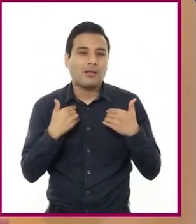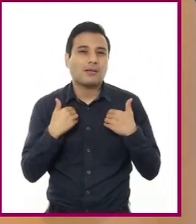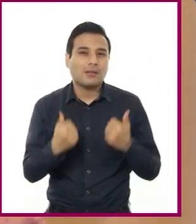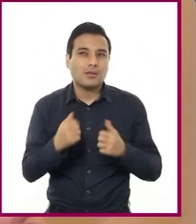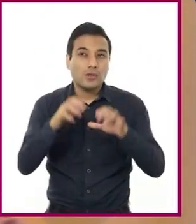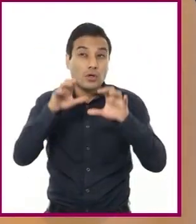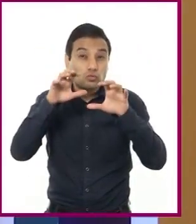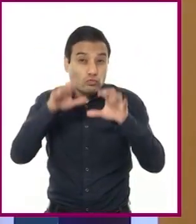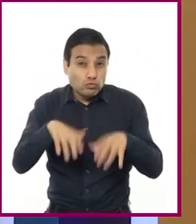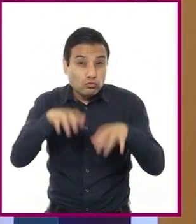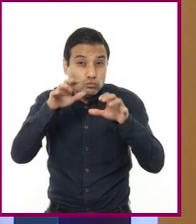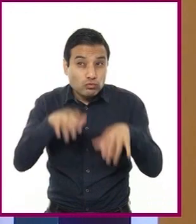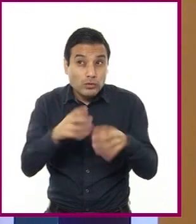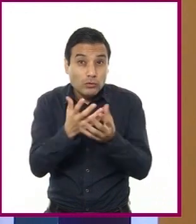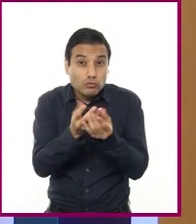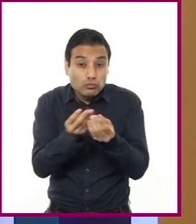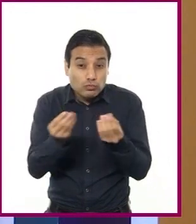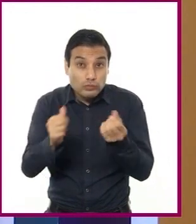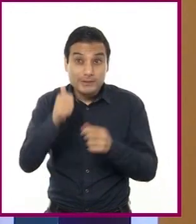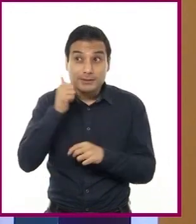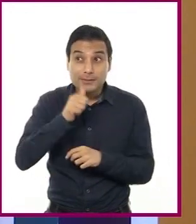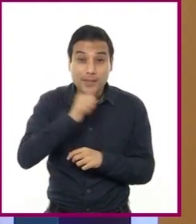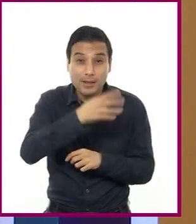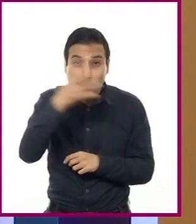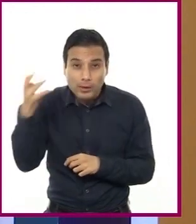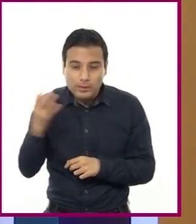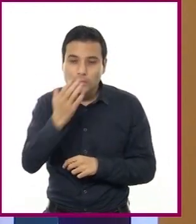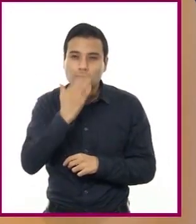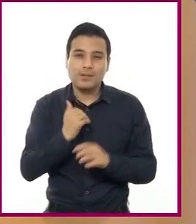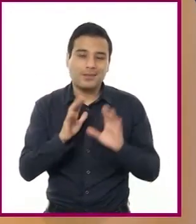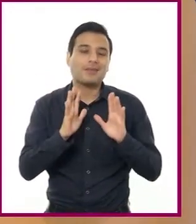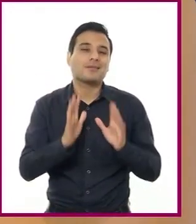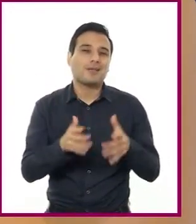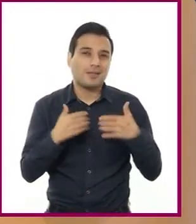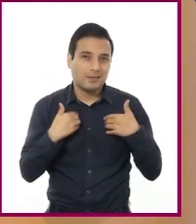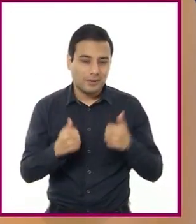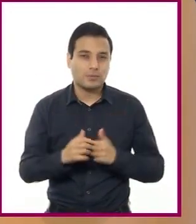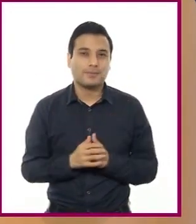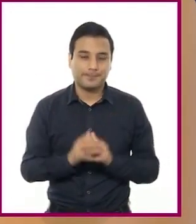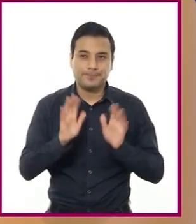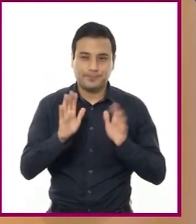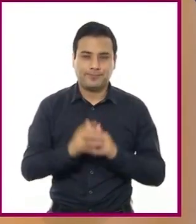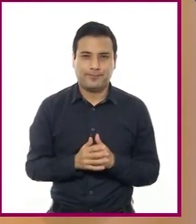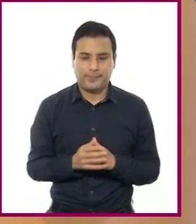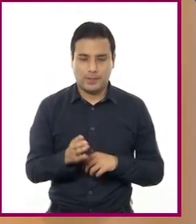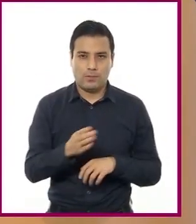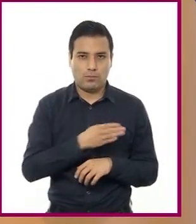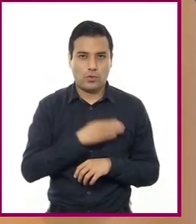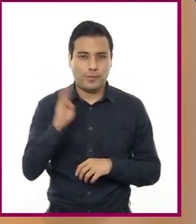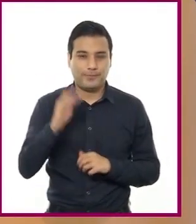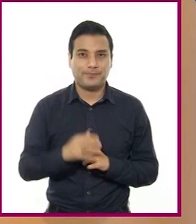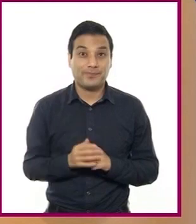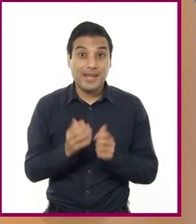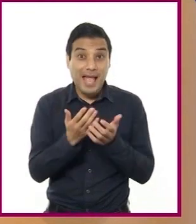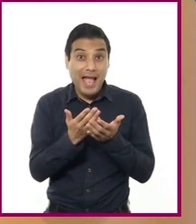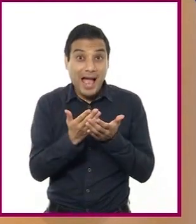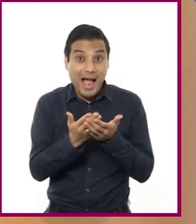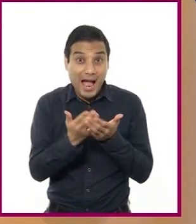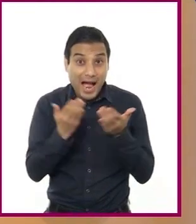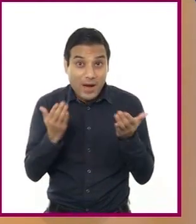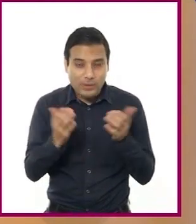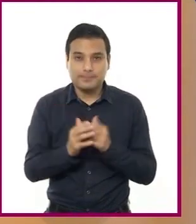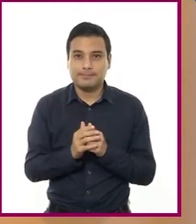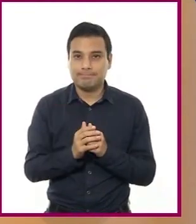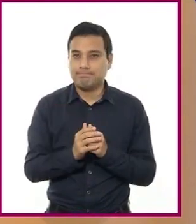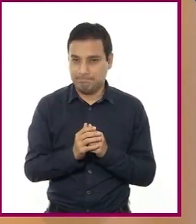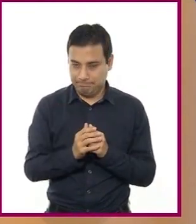tenemos un arco iris. Tienes razón, Leslie. Bueno, maestra, pienso que ahora sí ha llegado el momento de